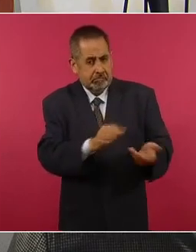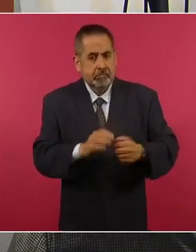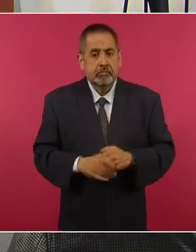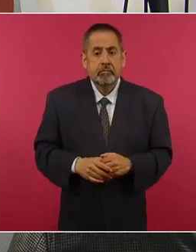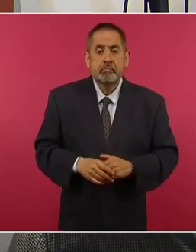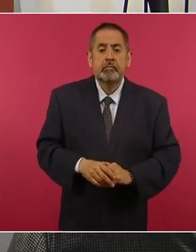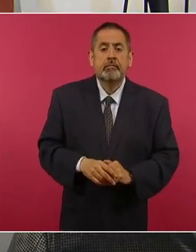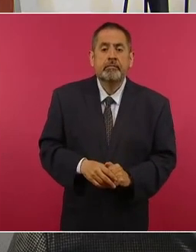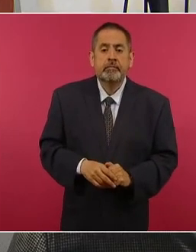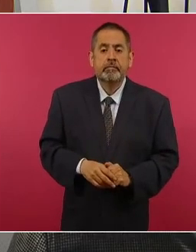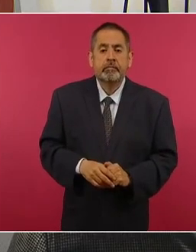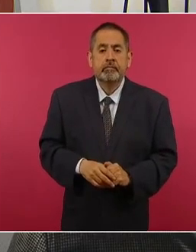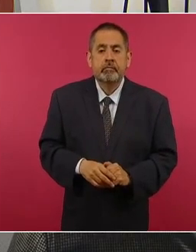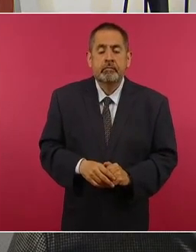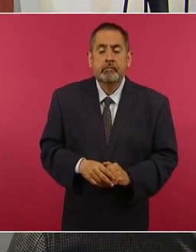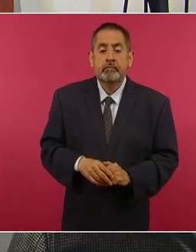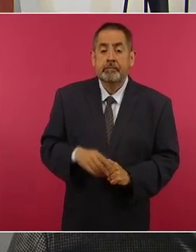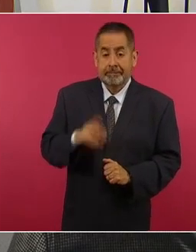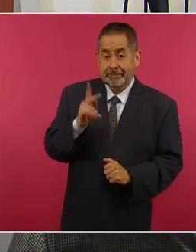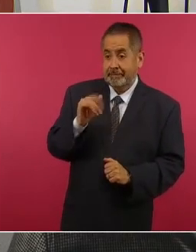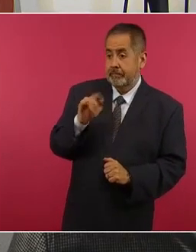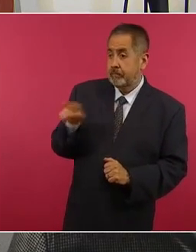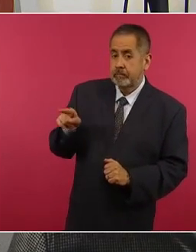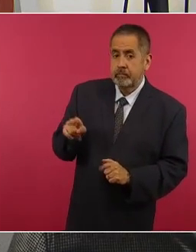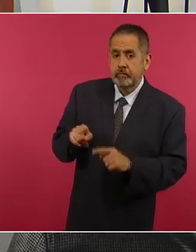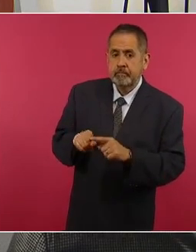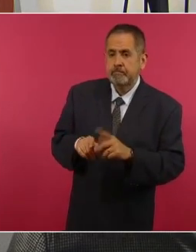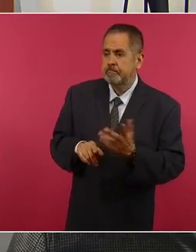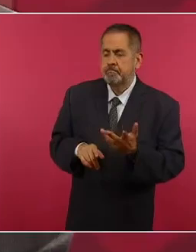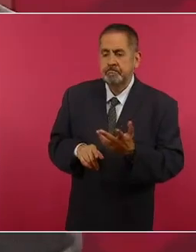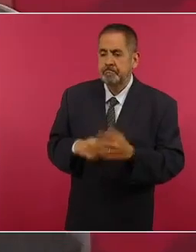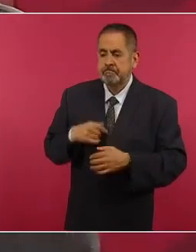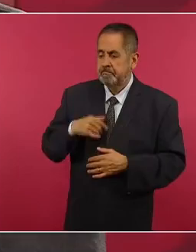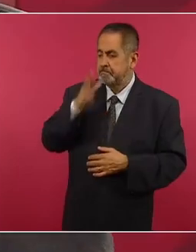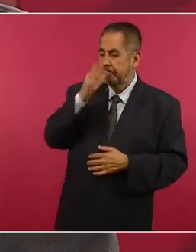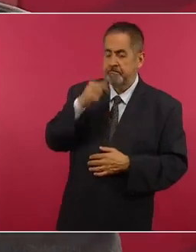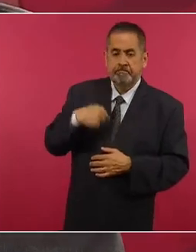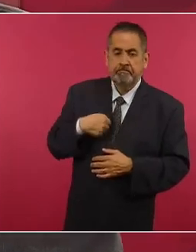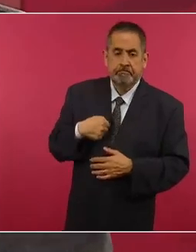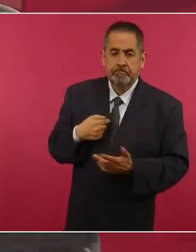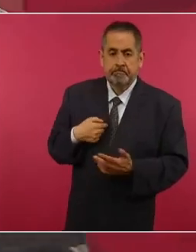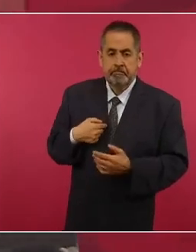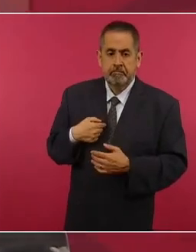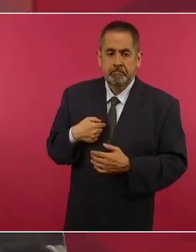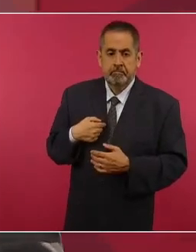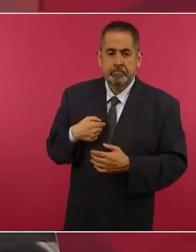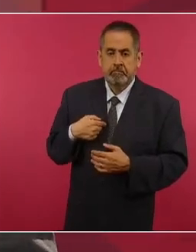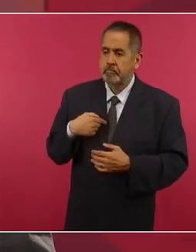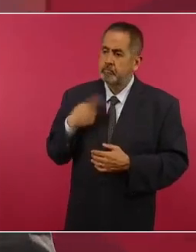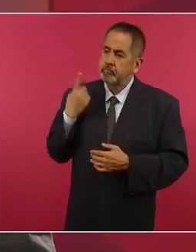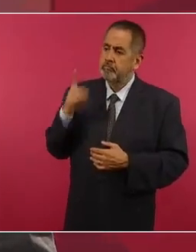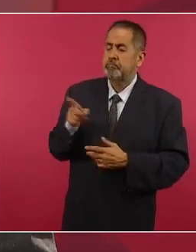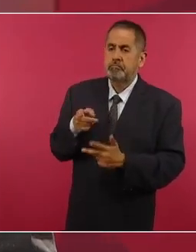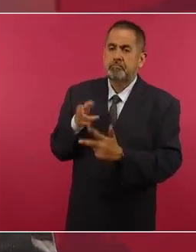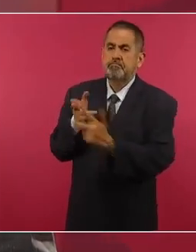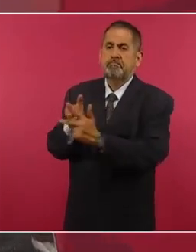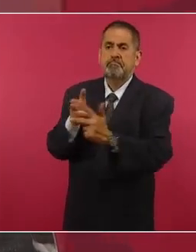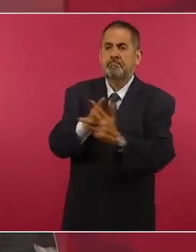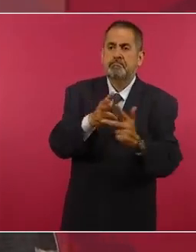Panzi le contestó, porque no podría yo mandar a matar a nadie.